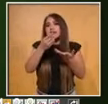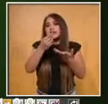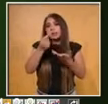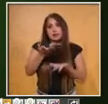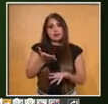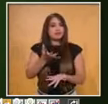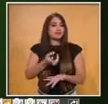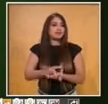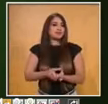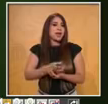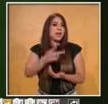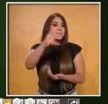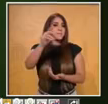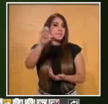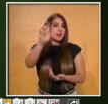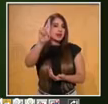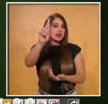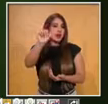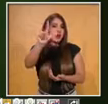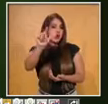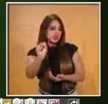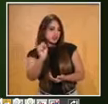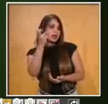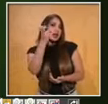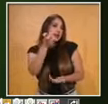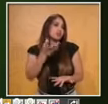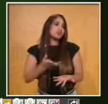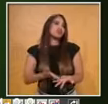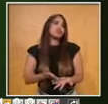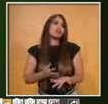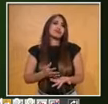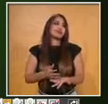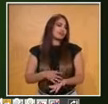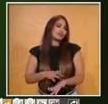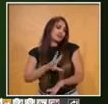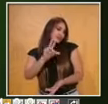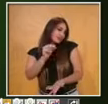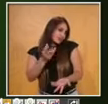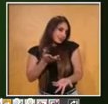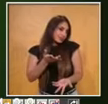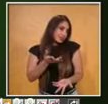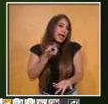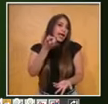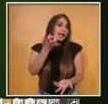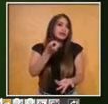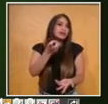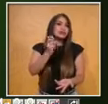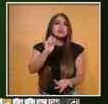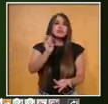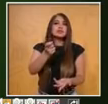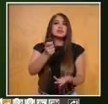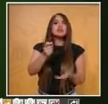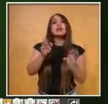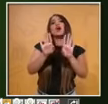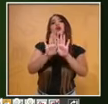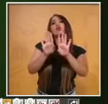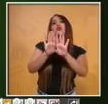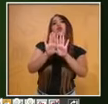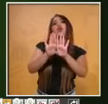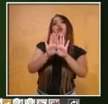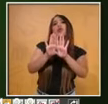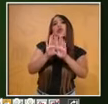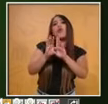maestra. Habrá quien pueda tener esos gustos, pero no es así. Se refiere al tono que tienen semejante a las